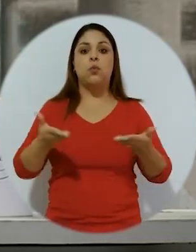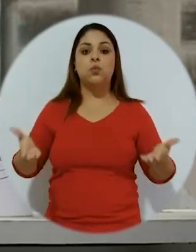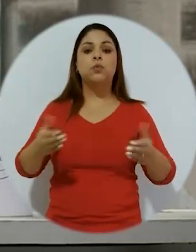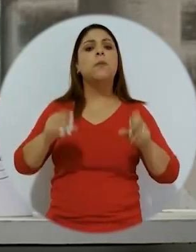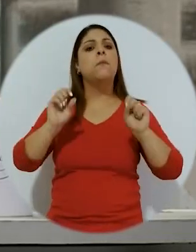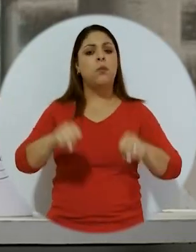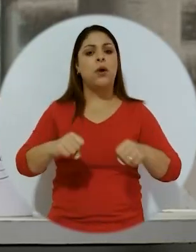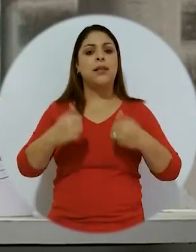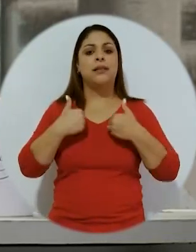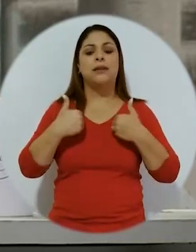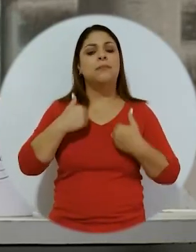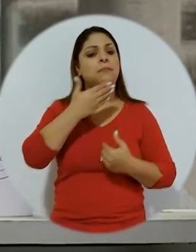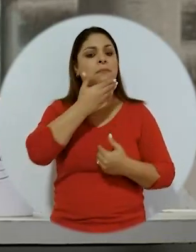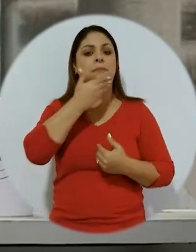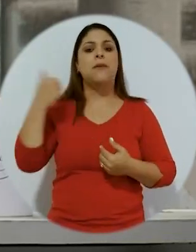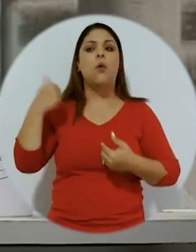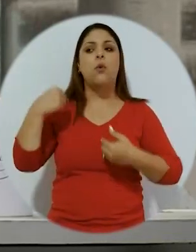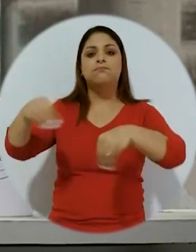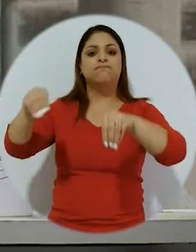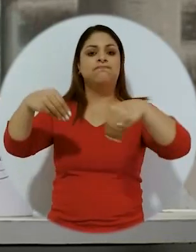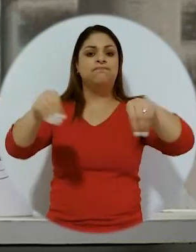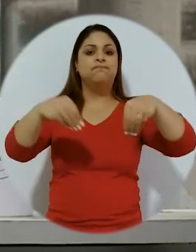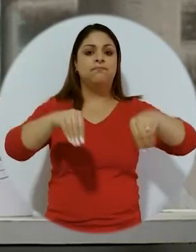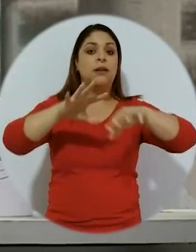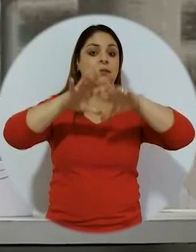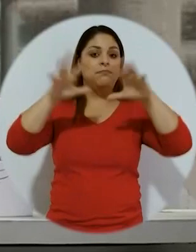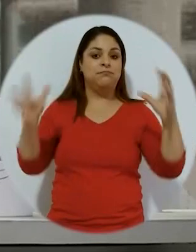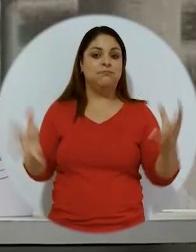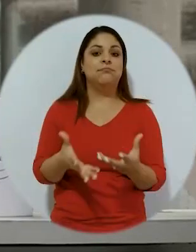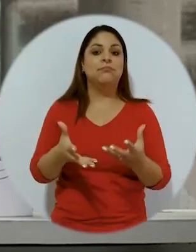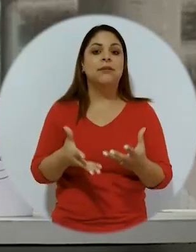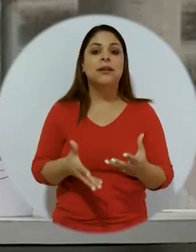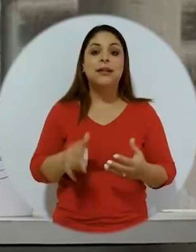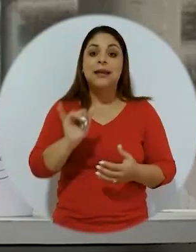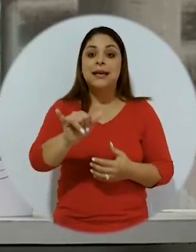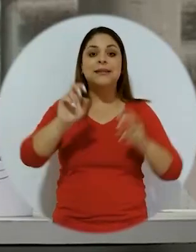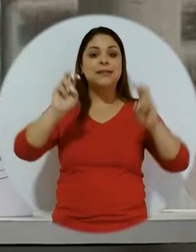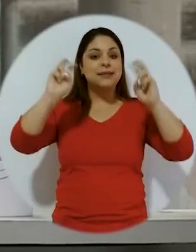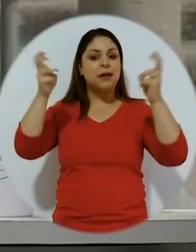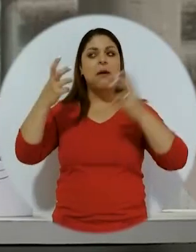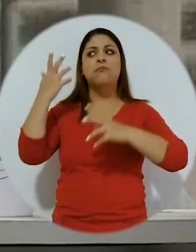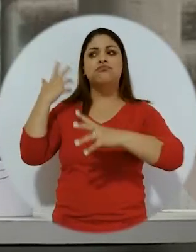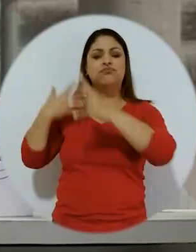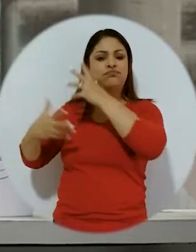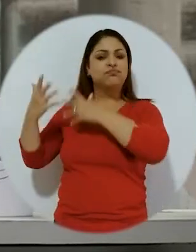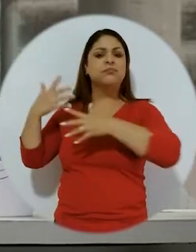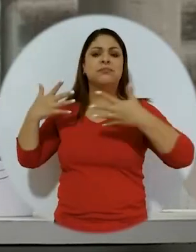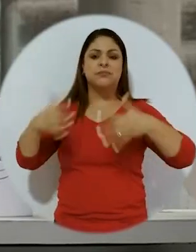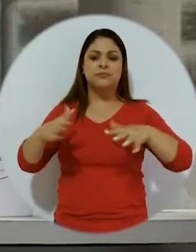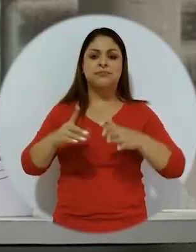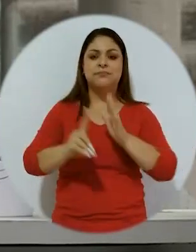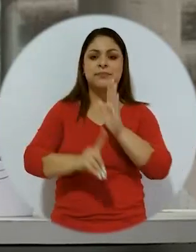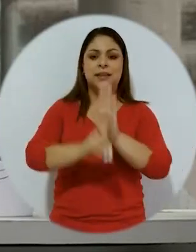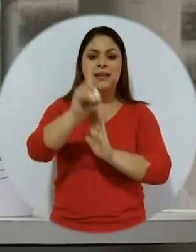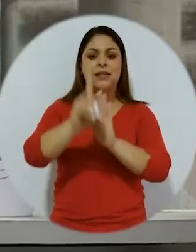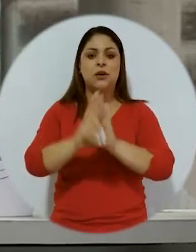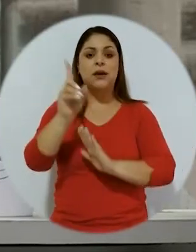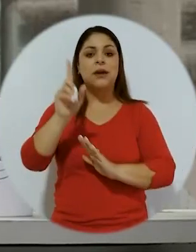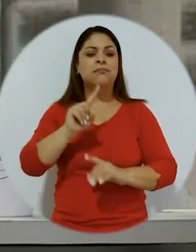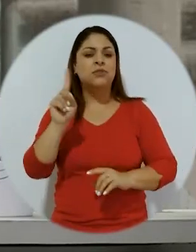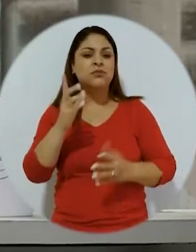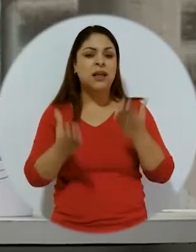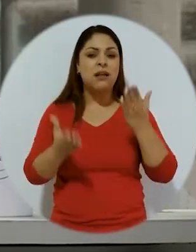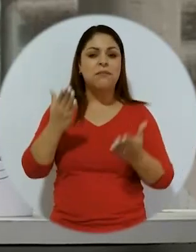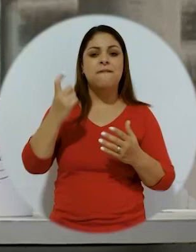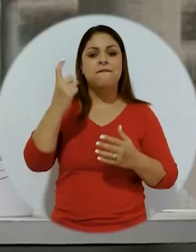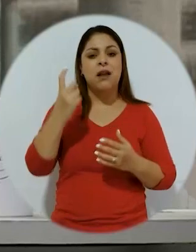tener una mayor salida en el mercado. Entonces, creo que es un tema que ya en el país desde hace bastantes años se viene desarrollando, pero tal vez